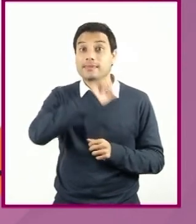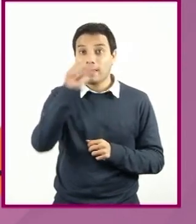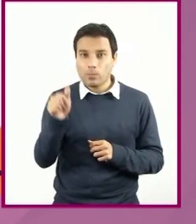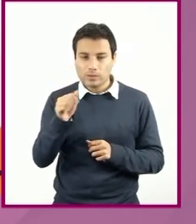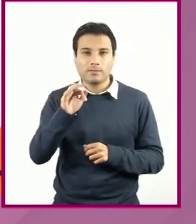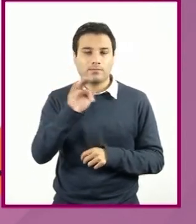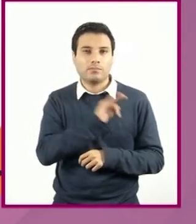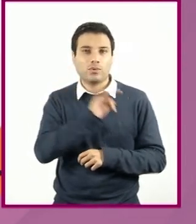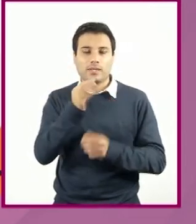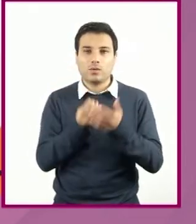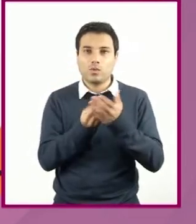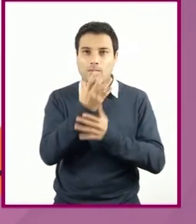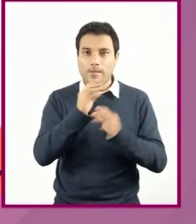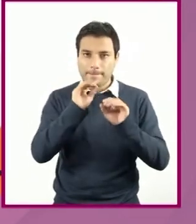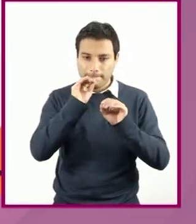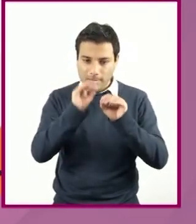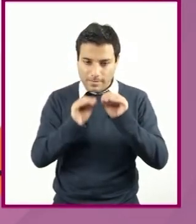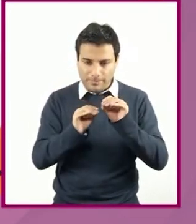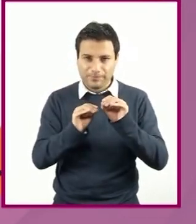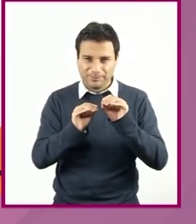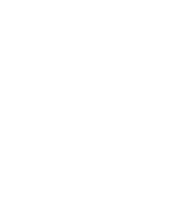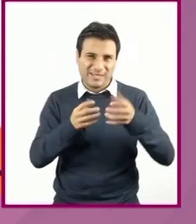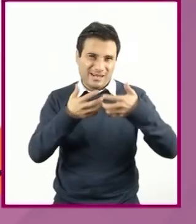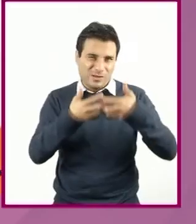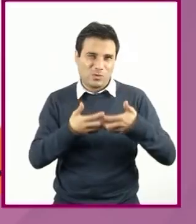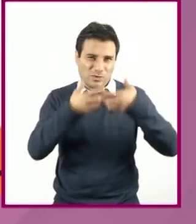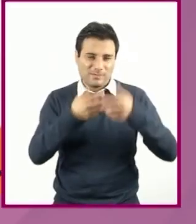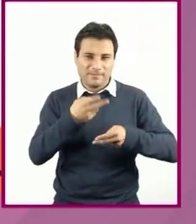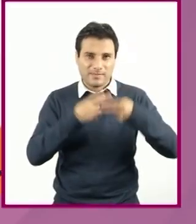para la construcción de generadores eléctricos.